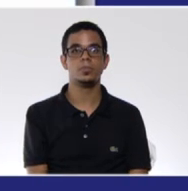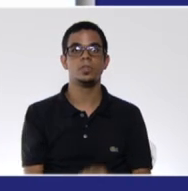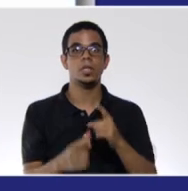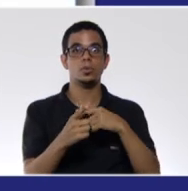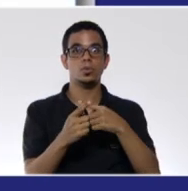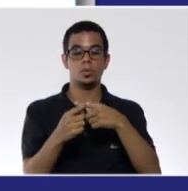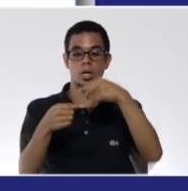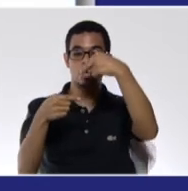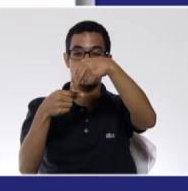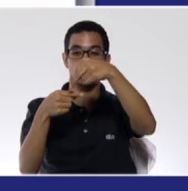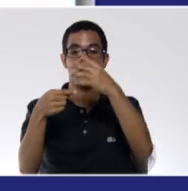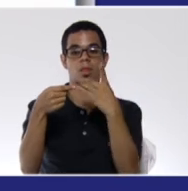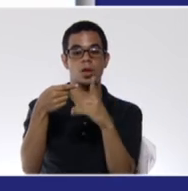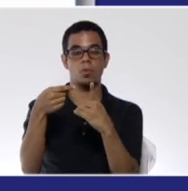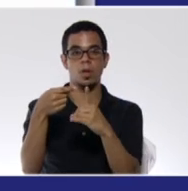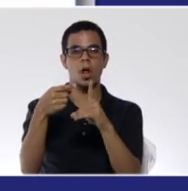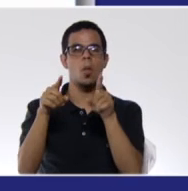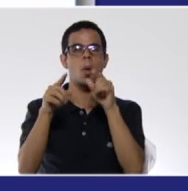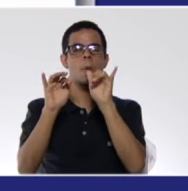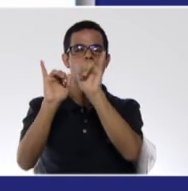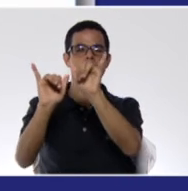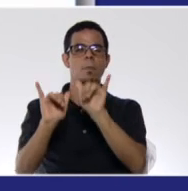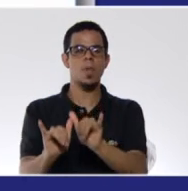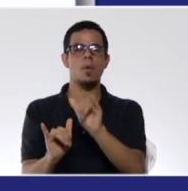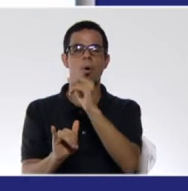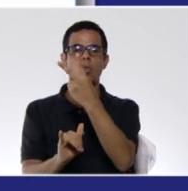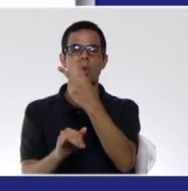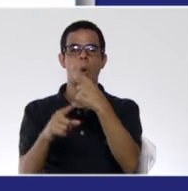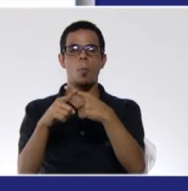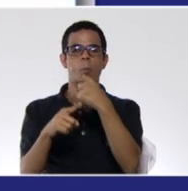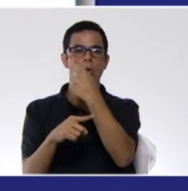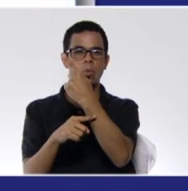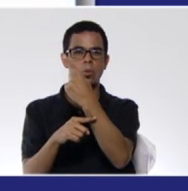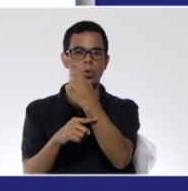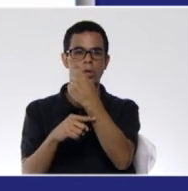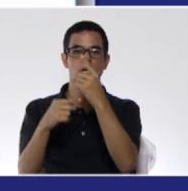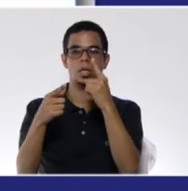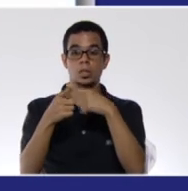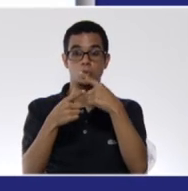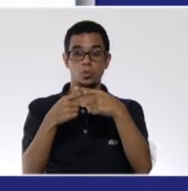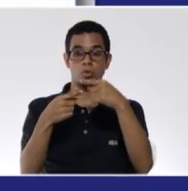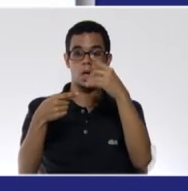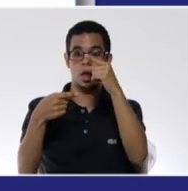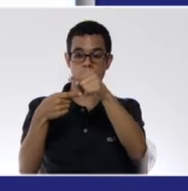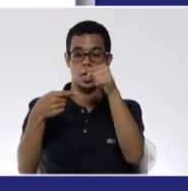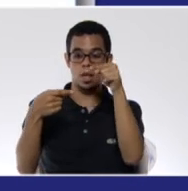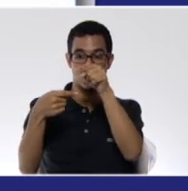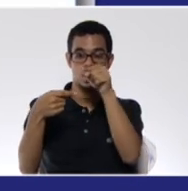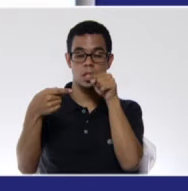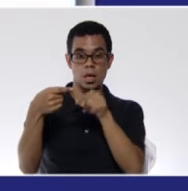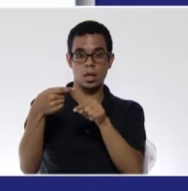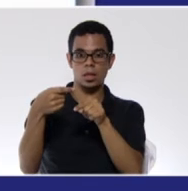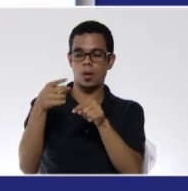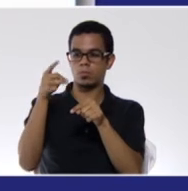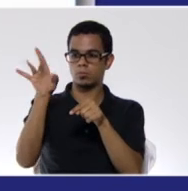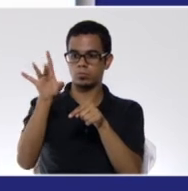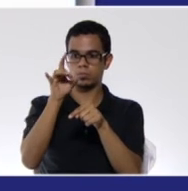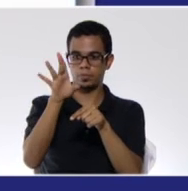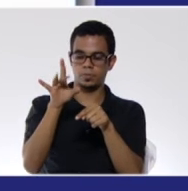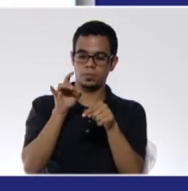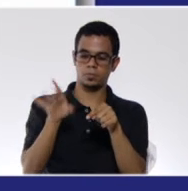por 1. Es decir, está multiplicando y dividiendo al mismo tiempo, por lo que se simplifican, es decir, se